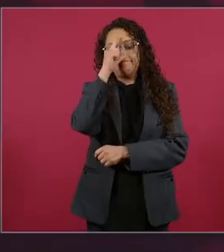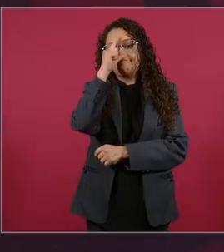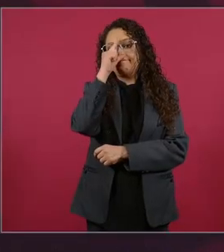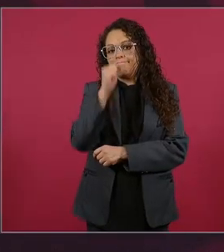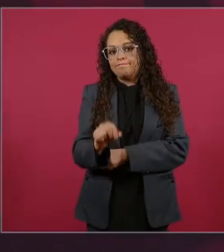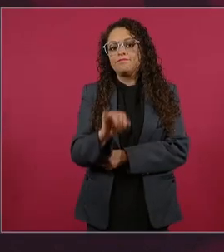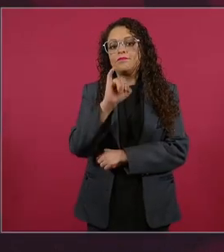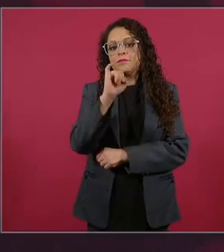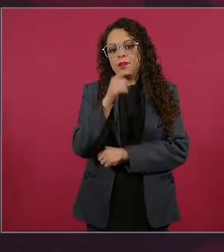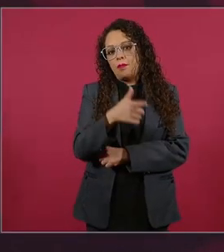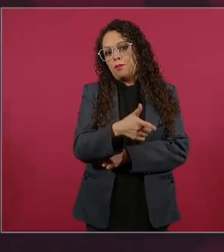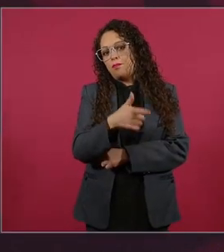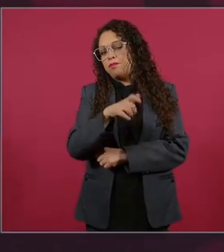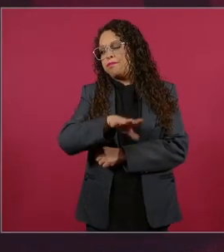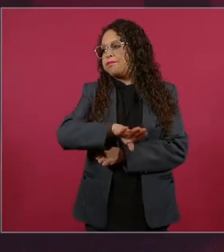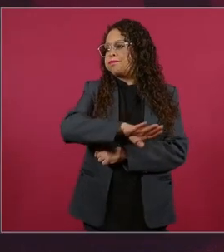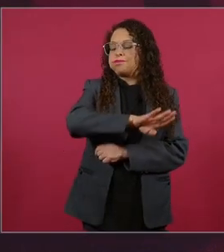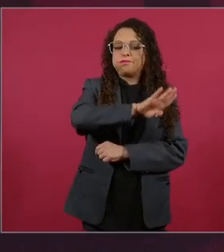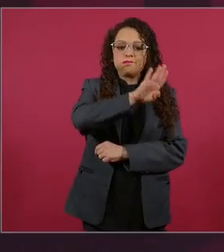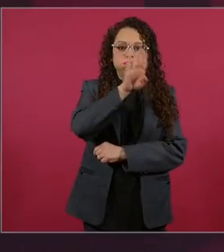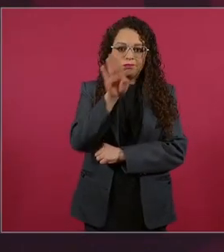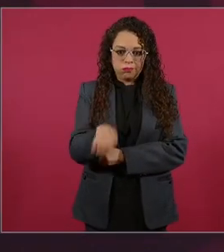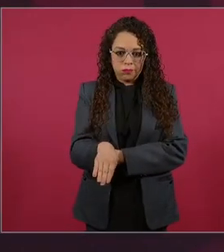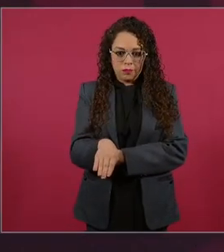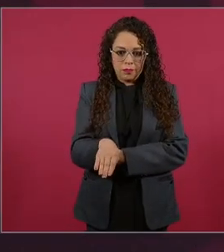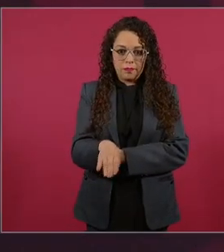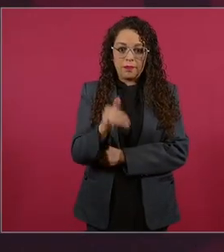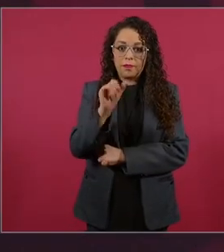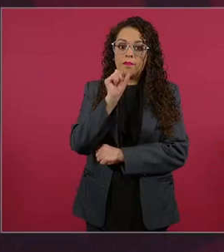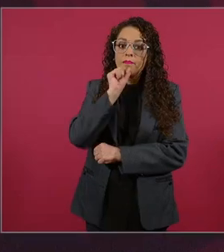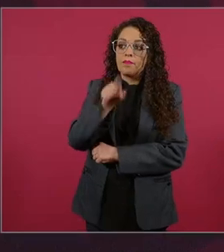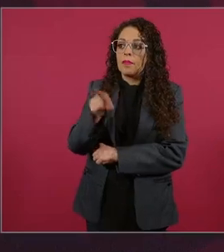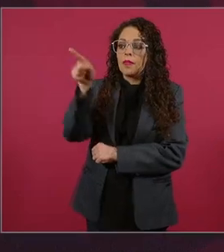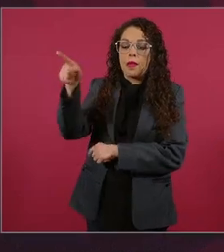también al tirador.